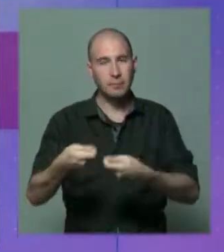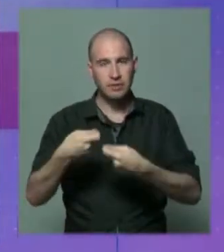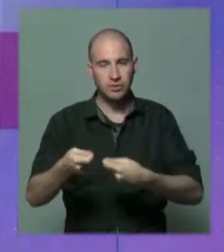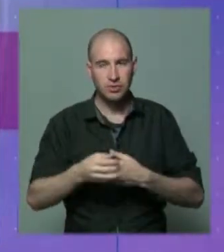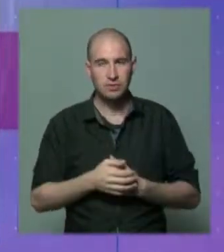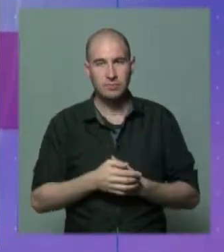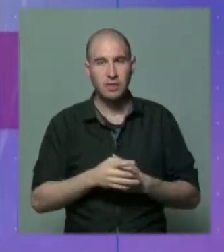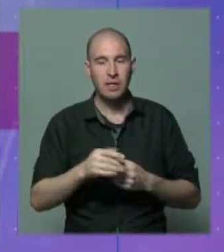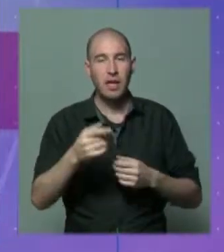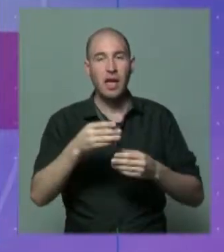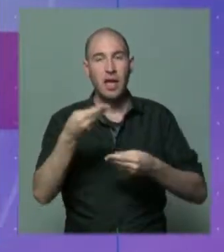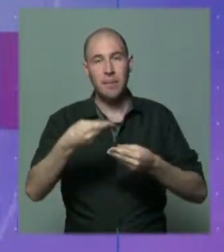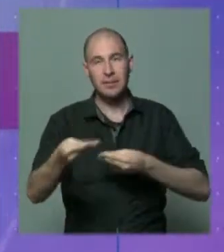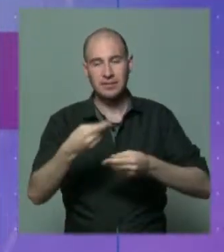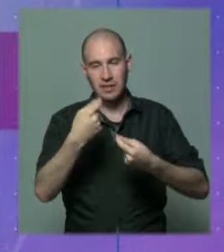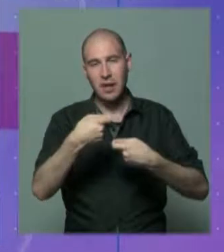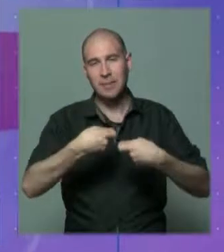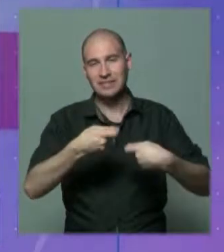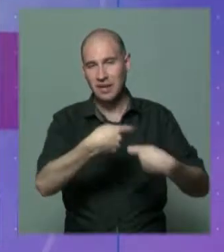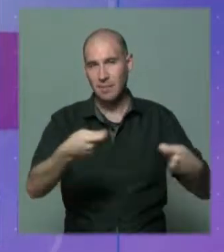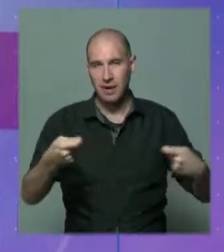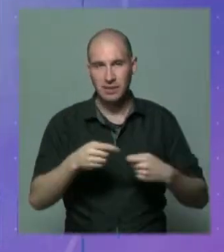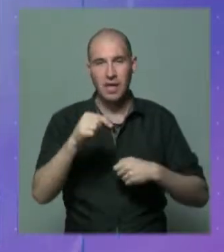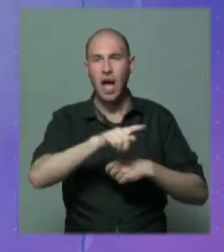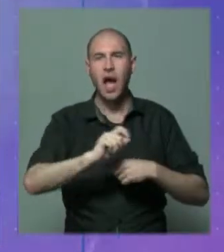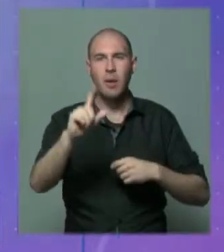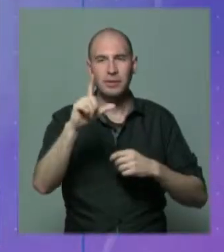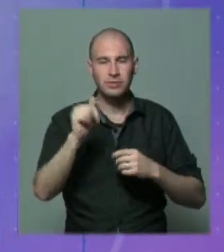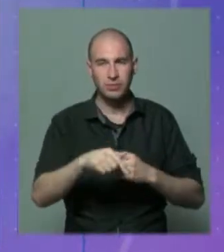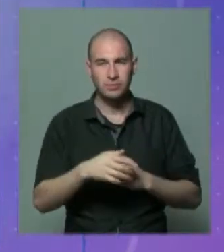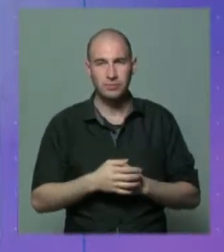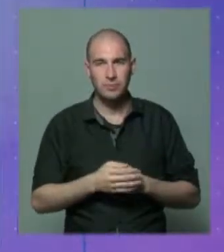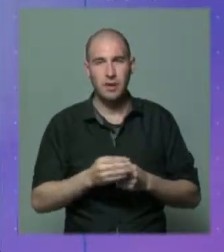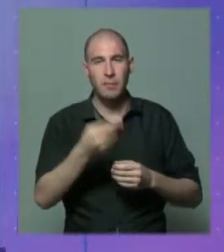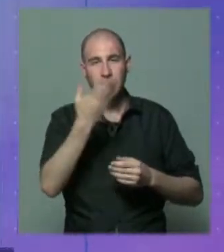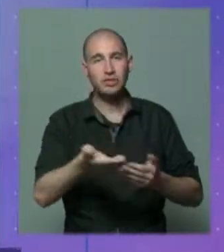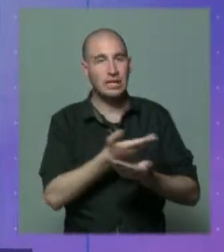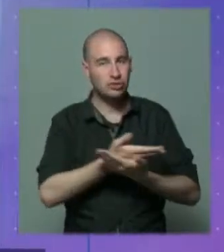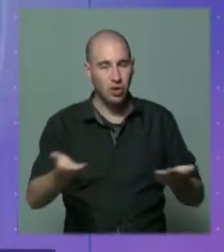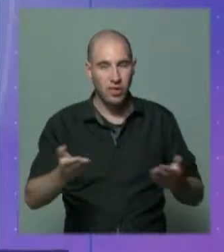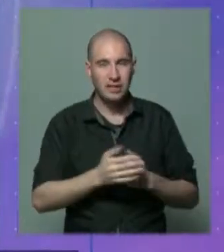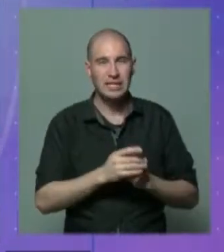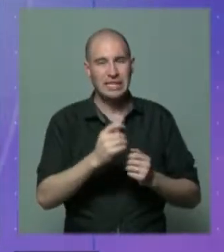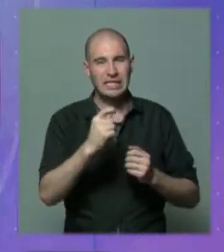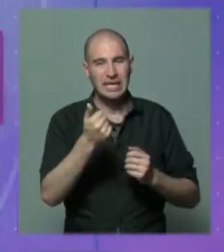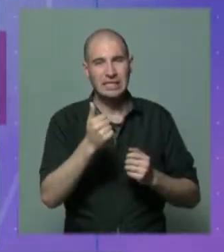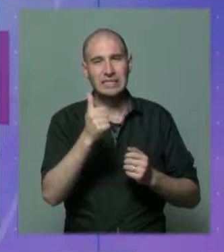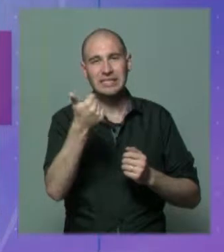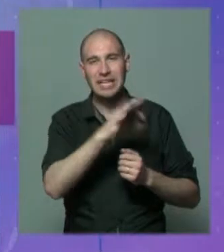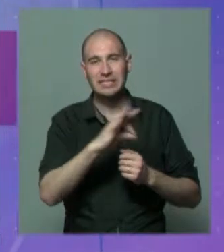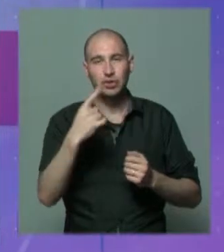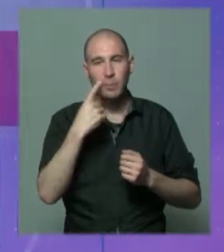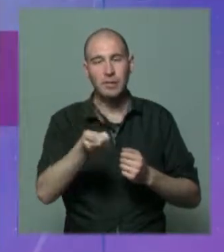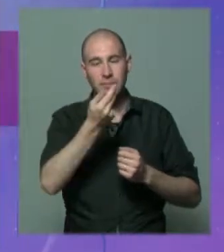que tienen las distribuidoras. Esto es, el incremento abarca a todos los usuarios, a los casi